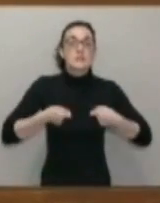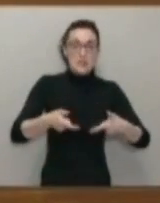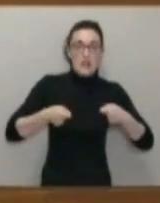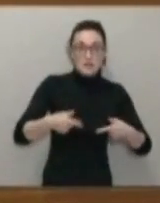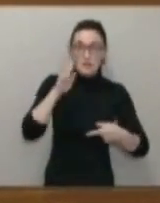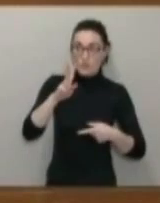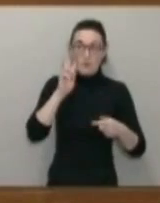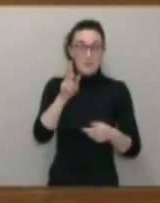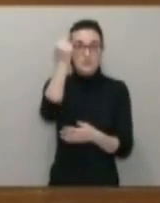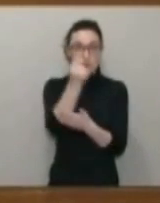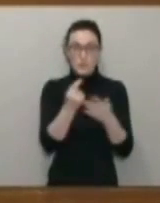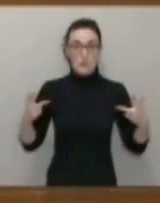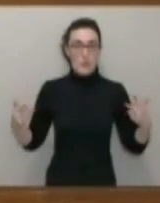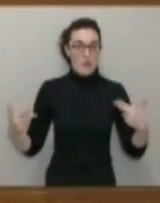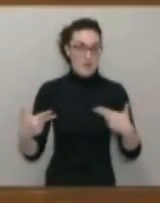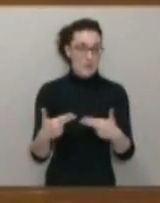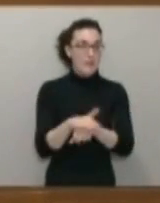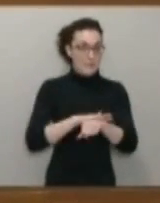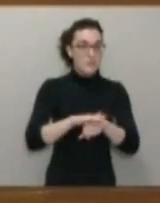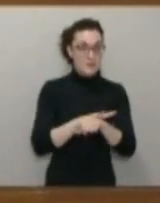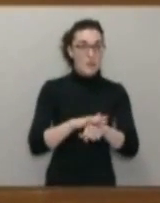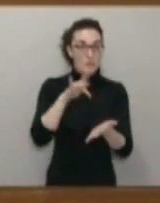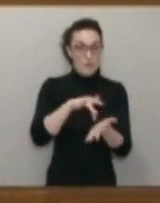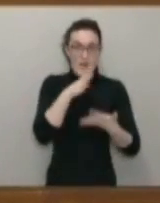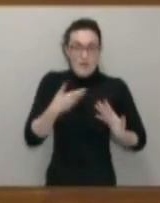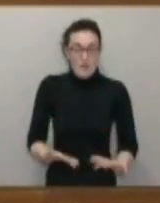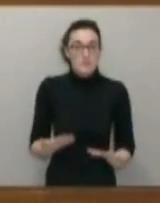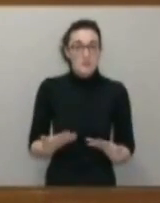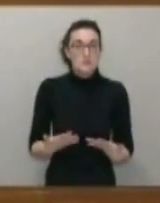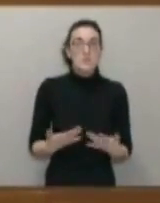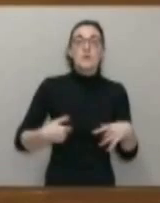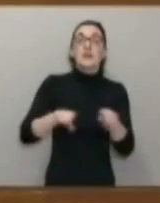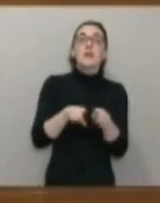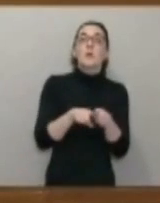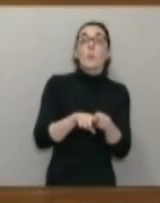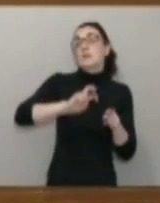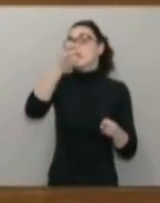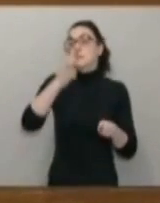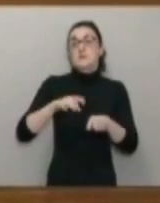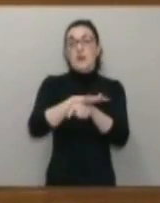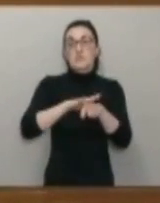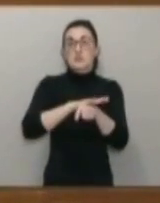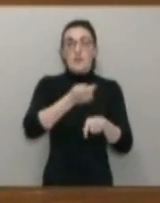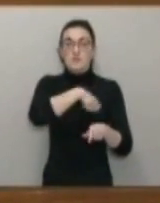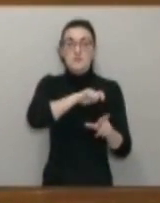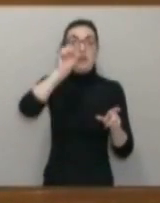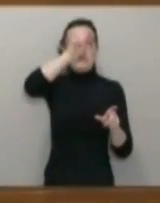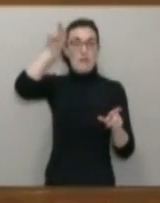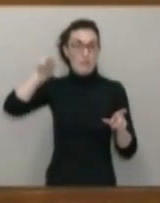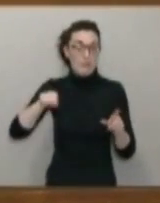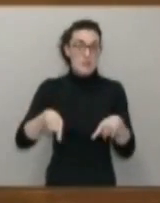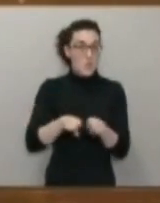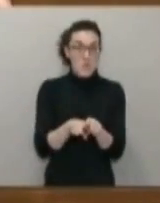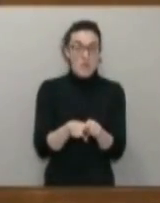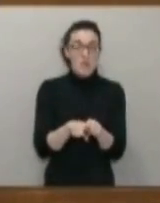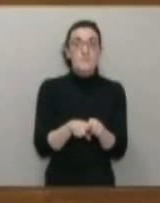restricciones presupuestarias que atraviesa la Administración pública asturiana, igual que el resto de administraciones públicas de nuestro país. En